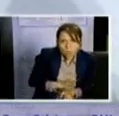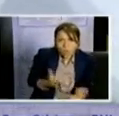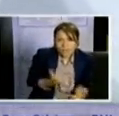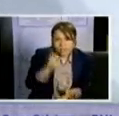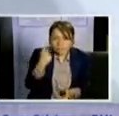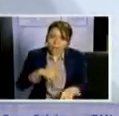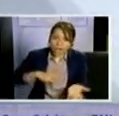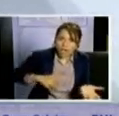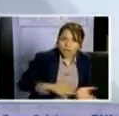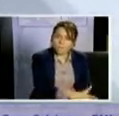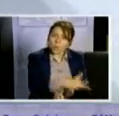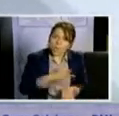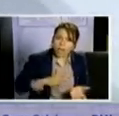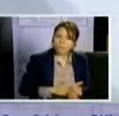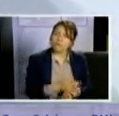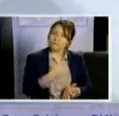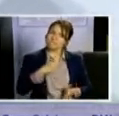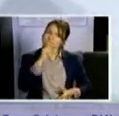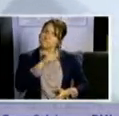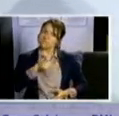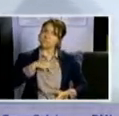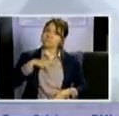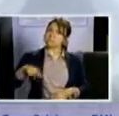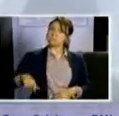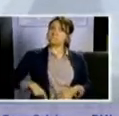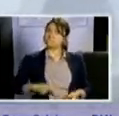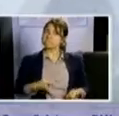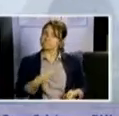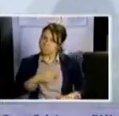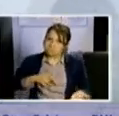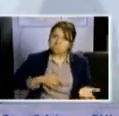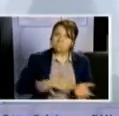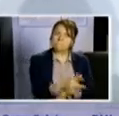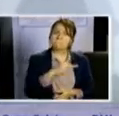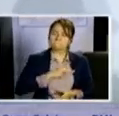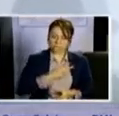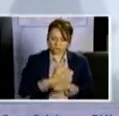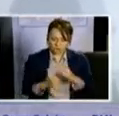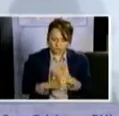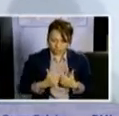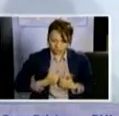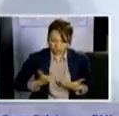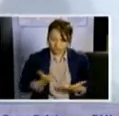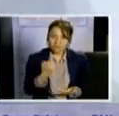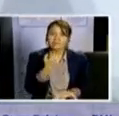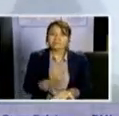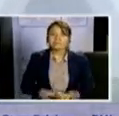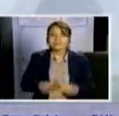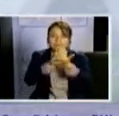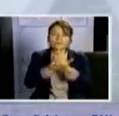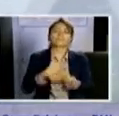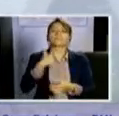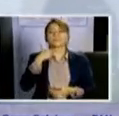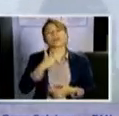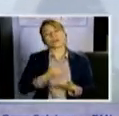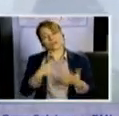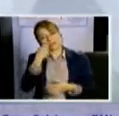un mismo lado. Dijo que había suficiente información, por supuesto lo hay. Quiero decirles que el 10 de abril del